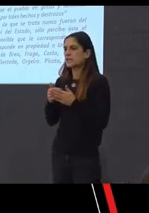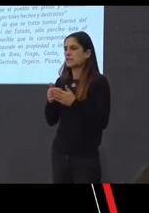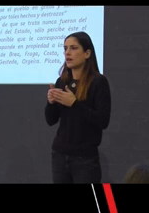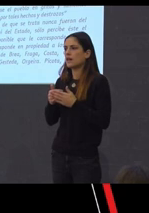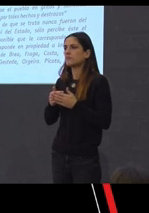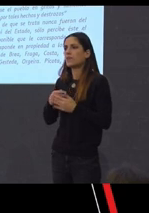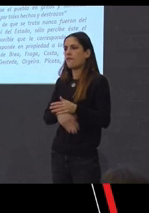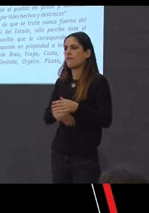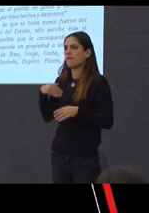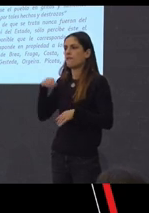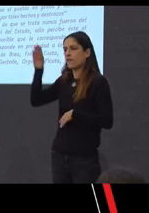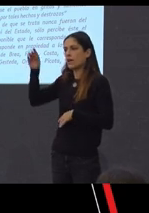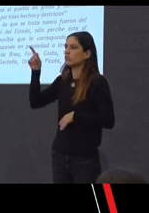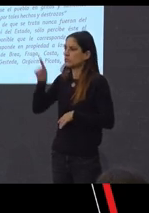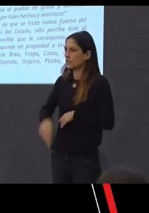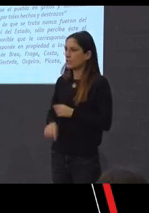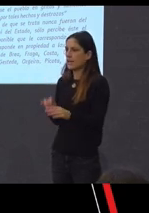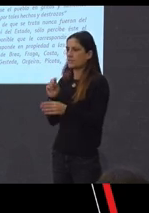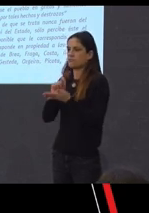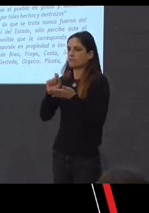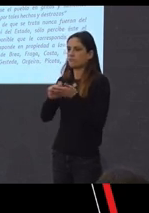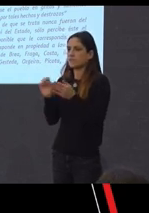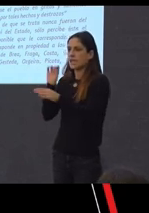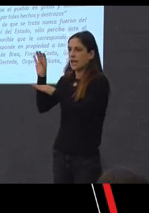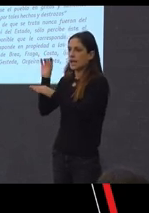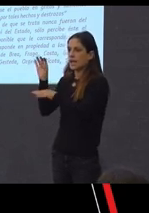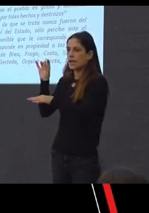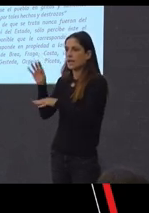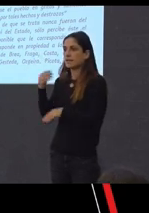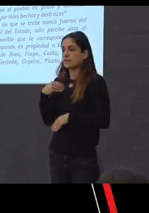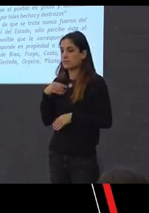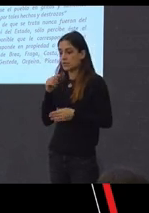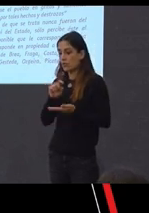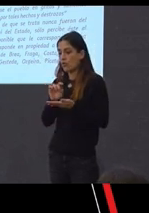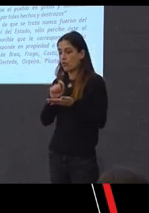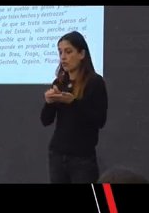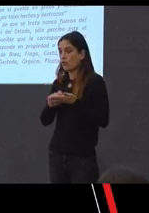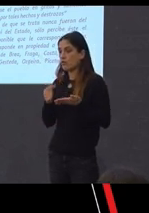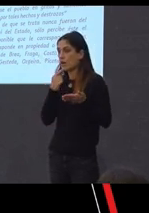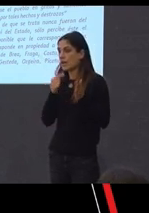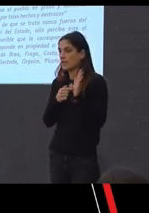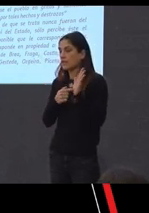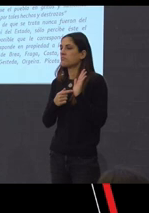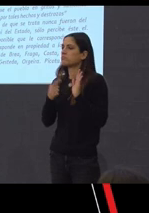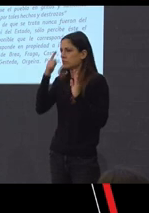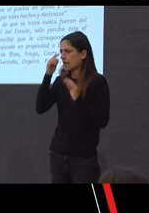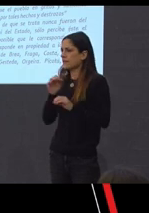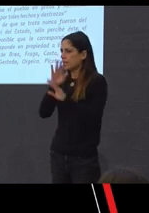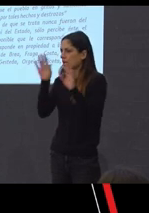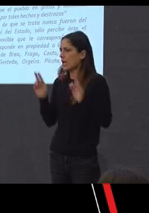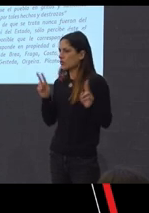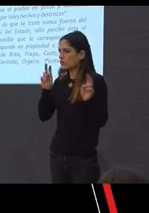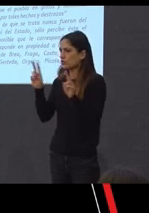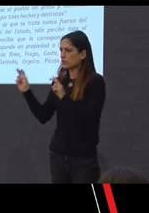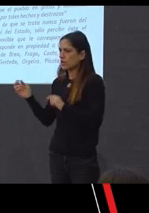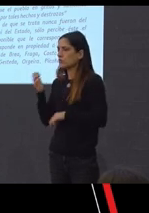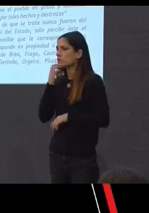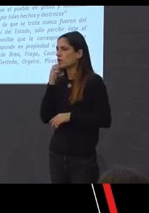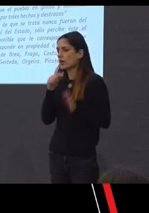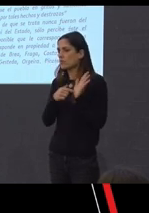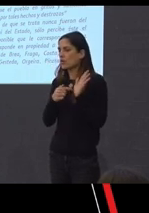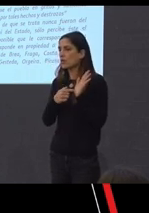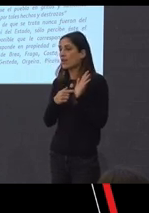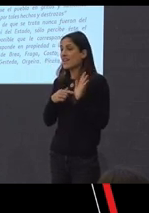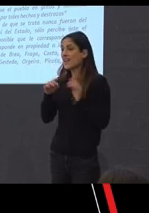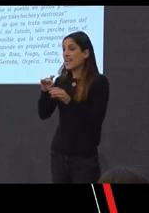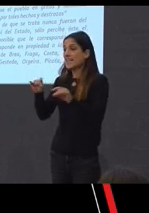dictador. Son cartas nas que se deixan claros varios factores, que as terras sempre lles pertenecerán e